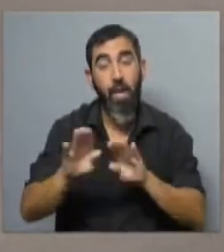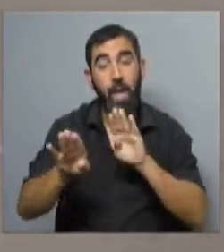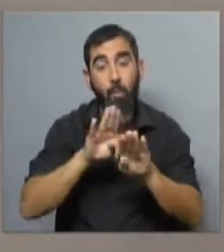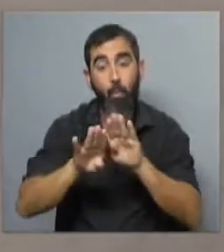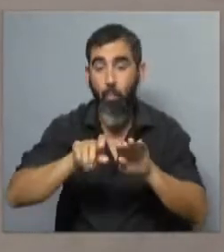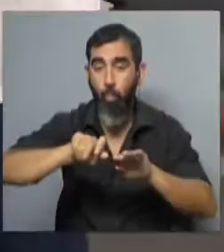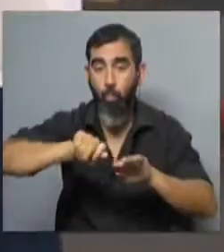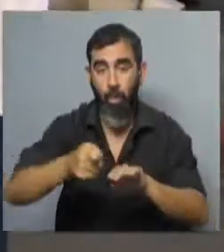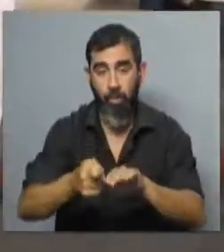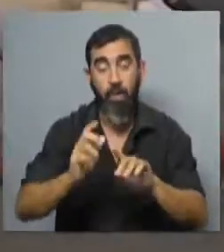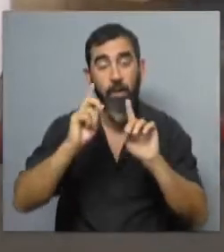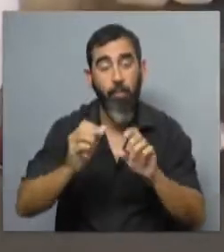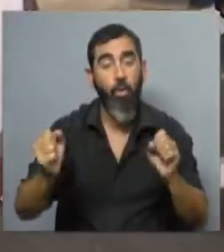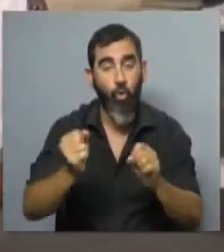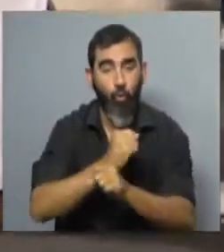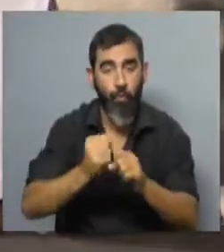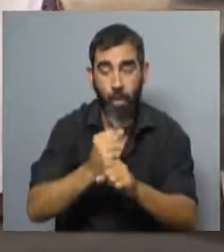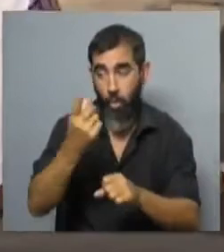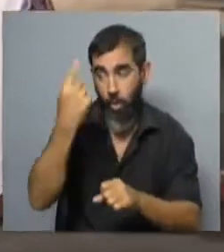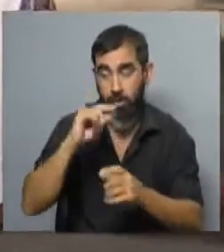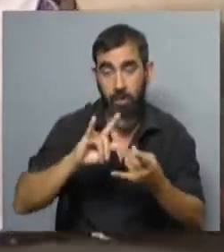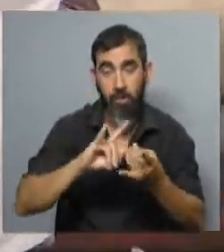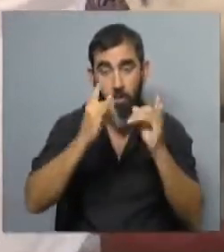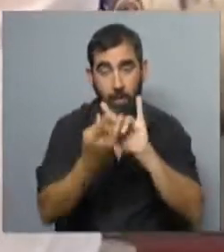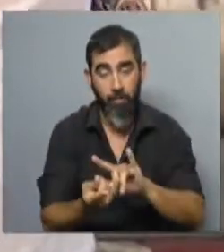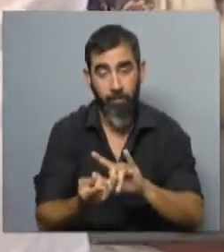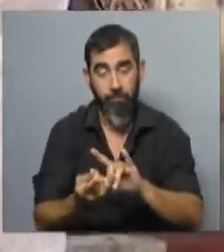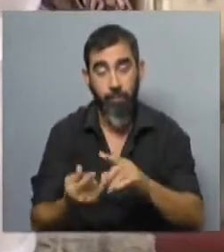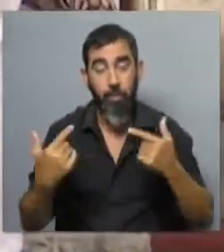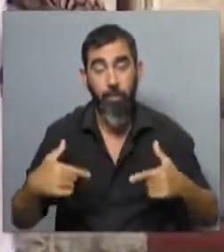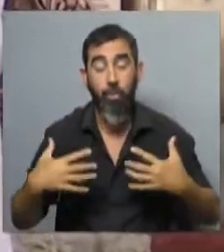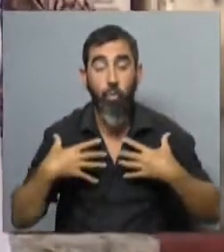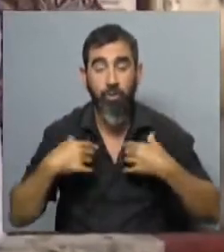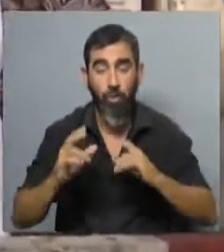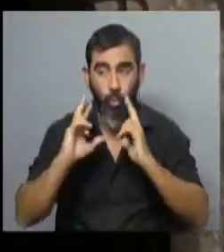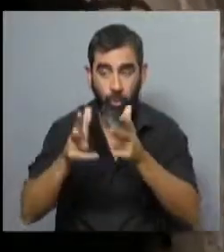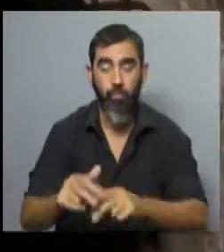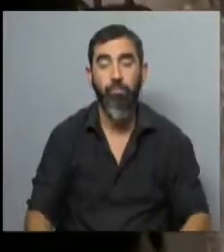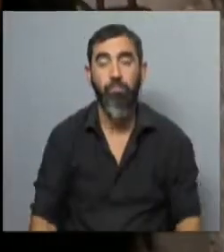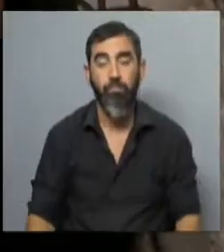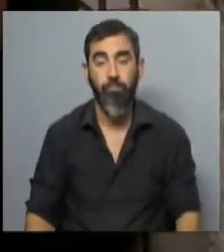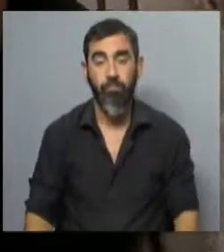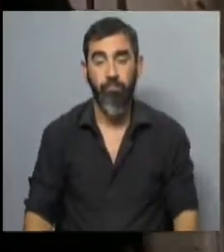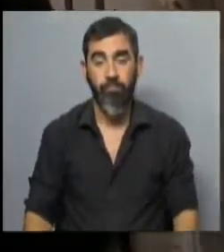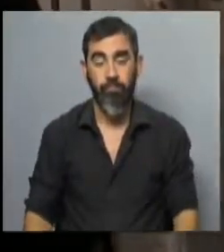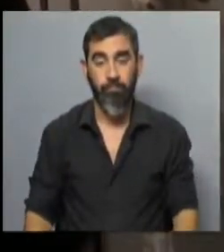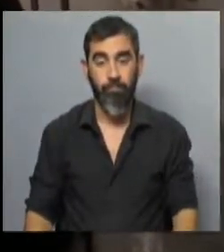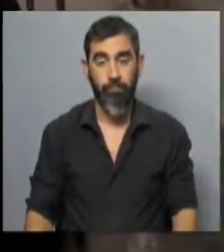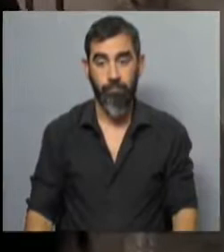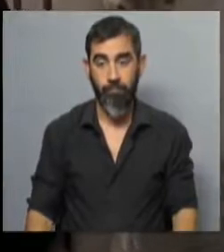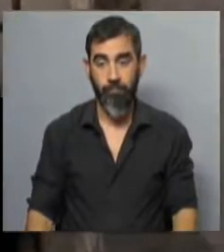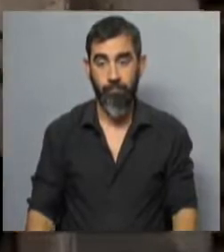tal como se había también confirmado ayer en el Parlamento por parte del ministro de Salud Pública.